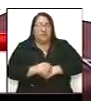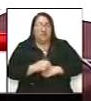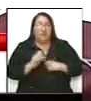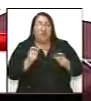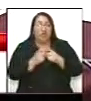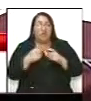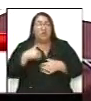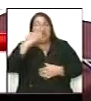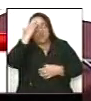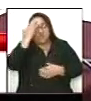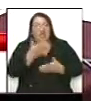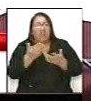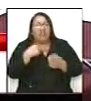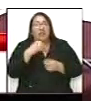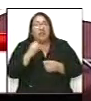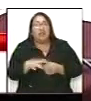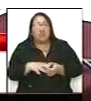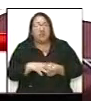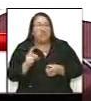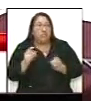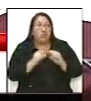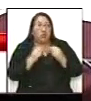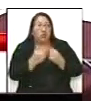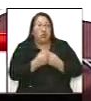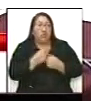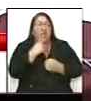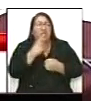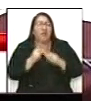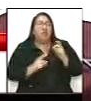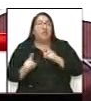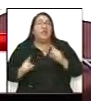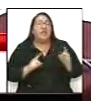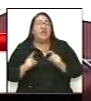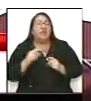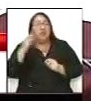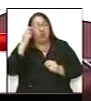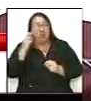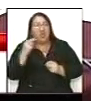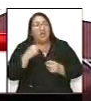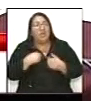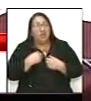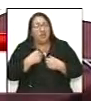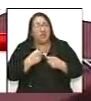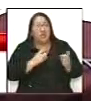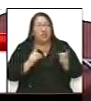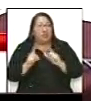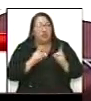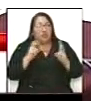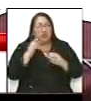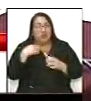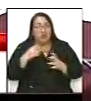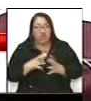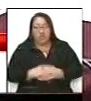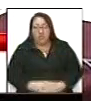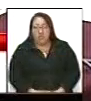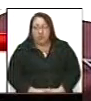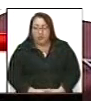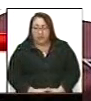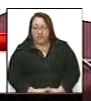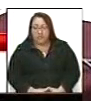pueda saber qué cosa es lo que dice no solo su partido, sino lo que dicen los dirigentes políticos que tienen interactuación social.